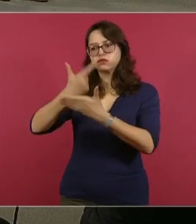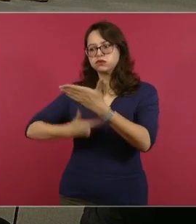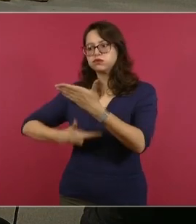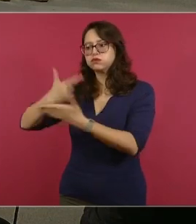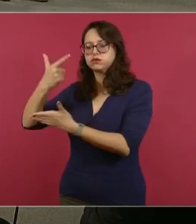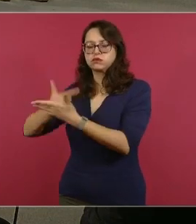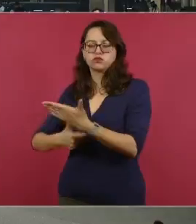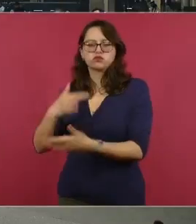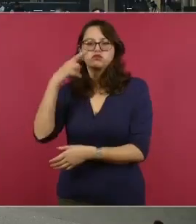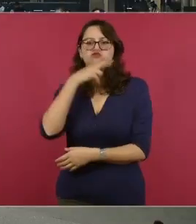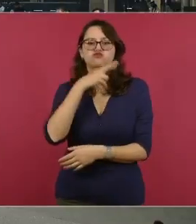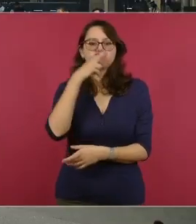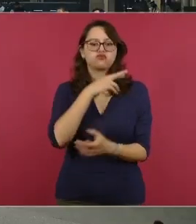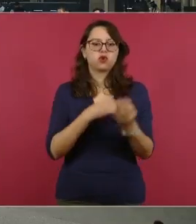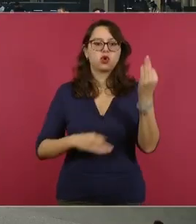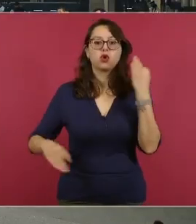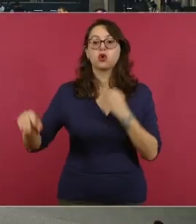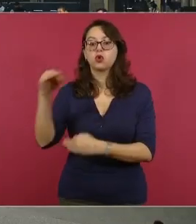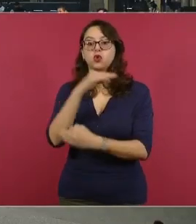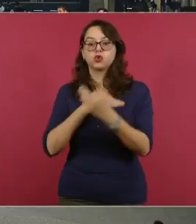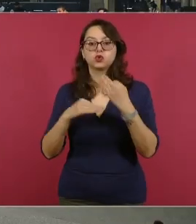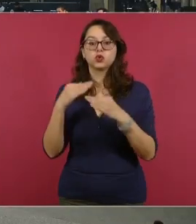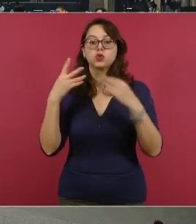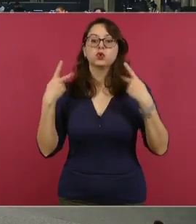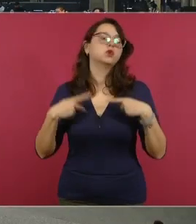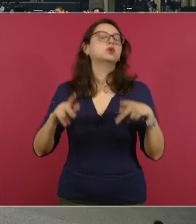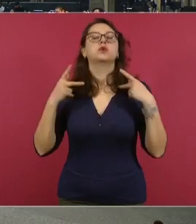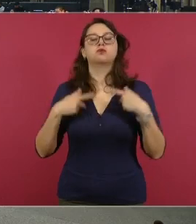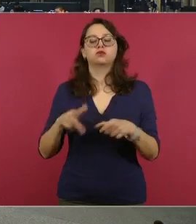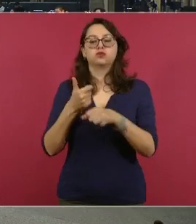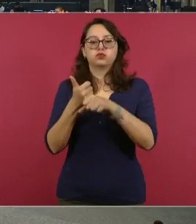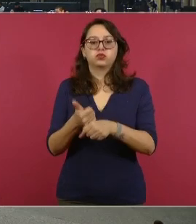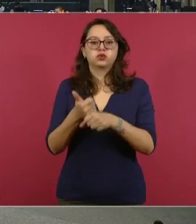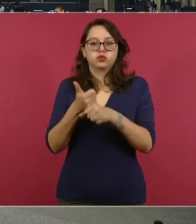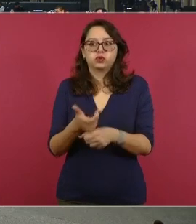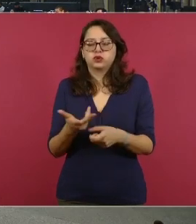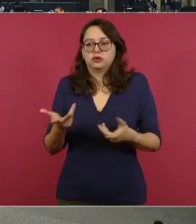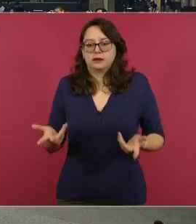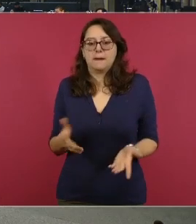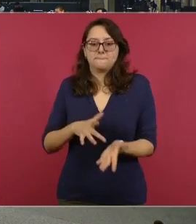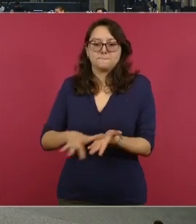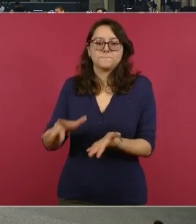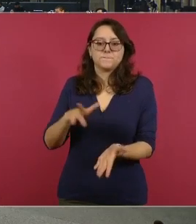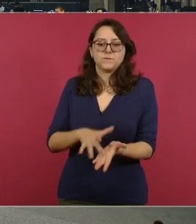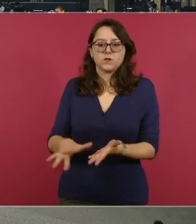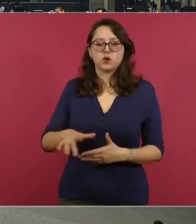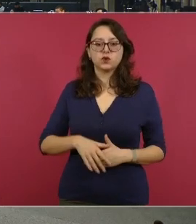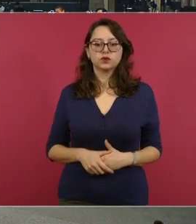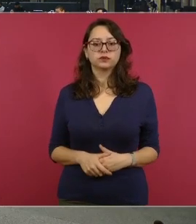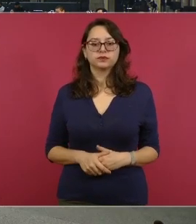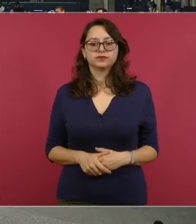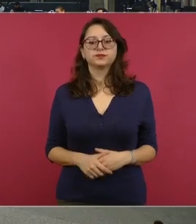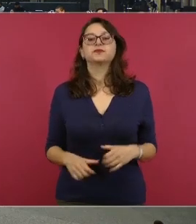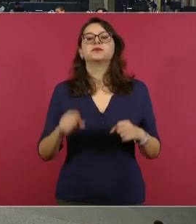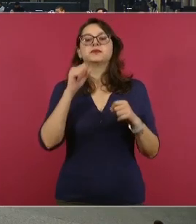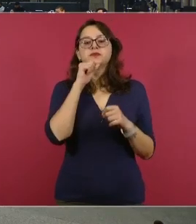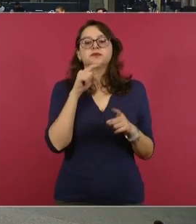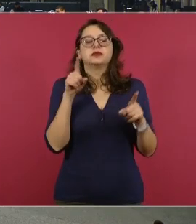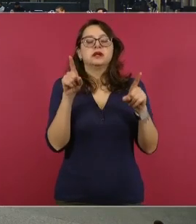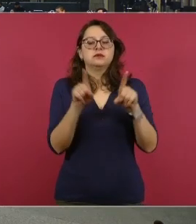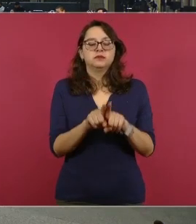atender a todos los que necesiten de este apoyo. Lo mismo a los